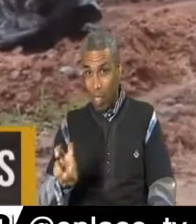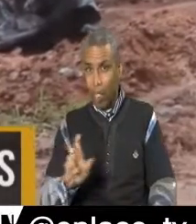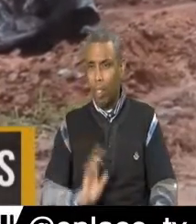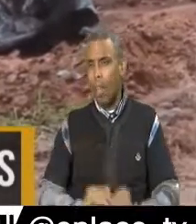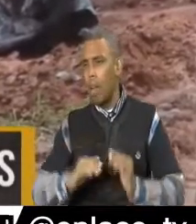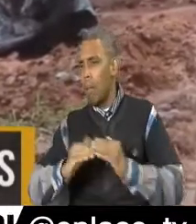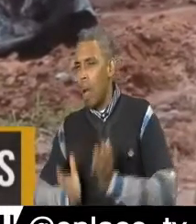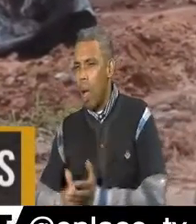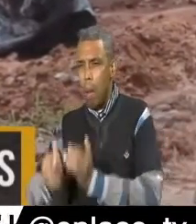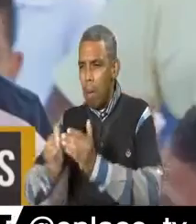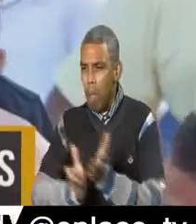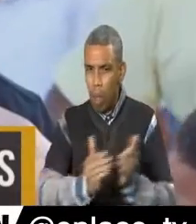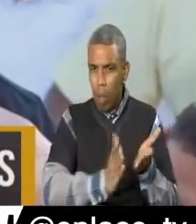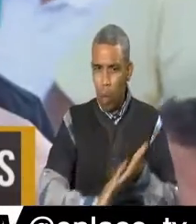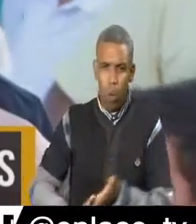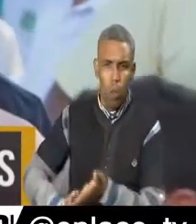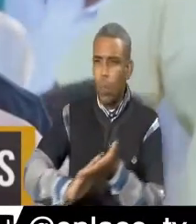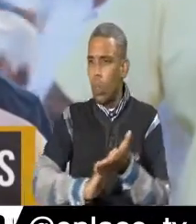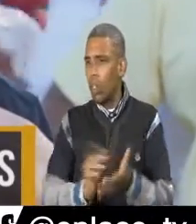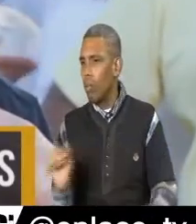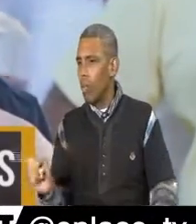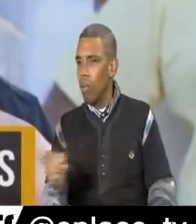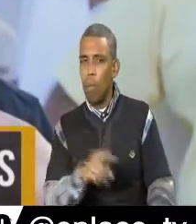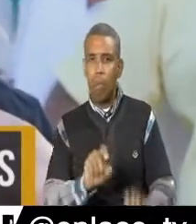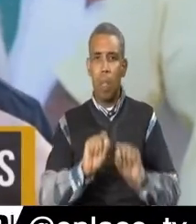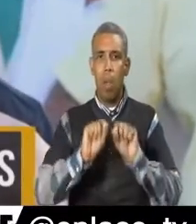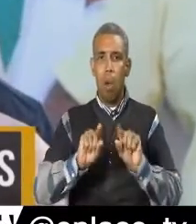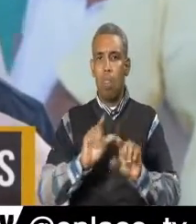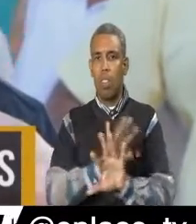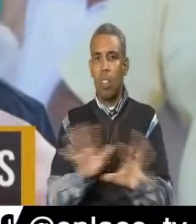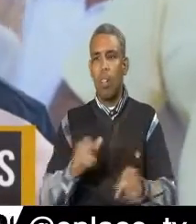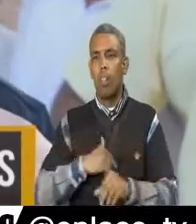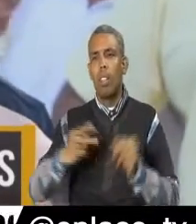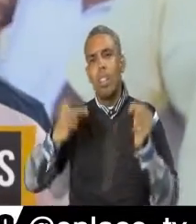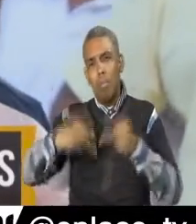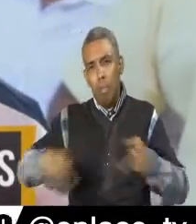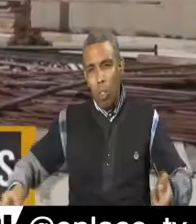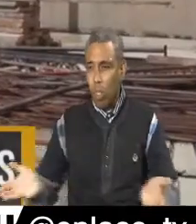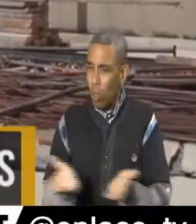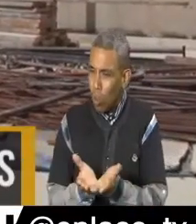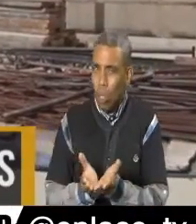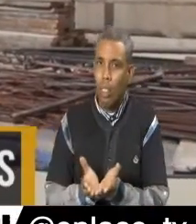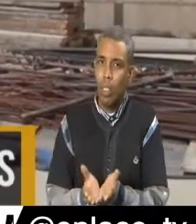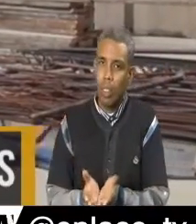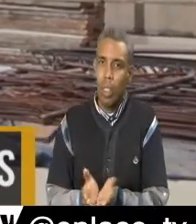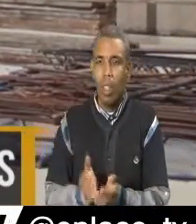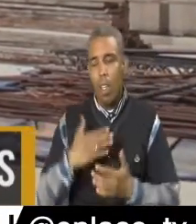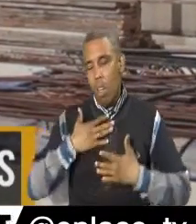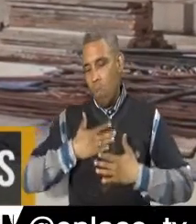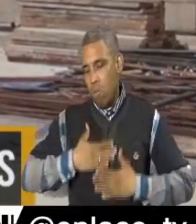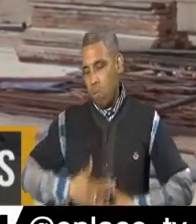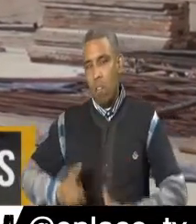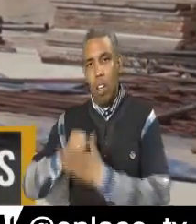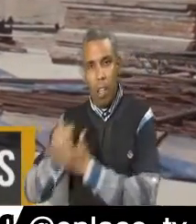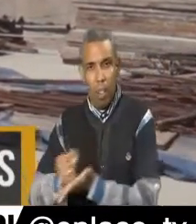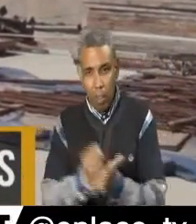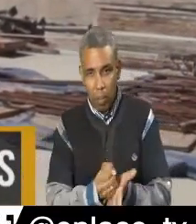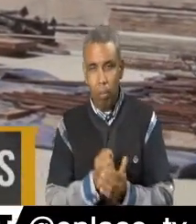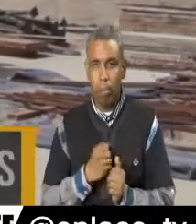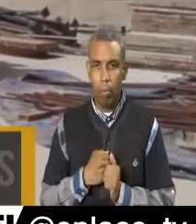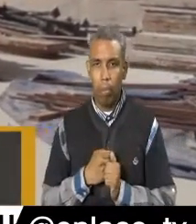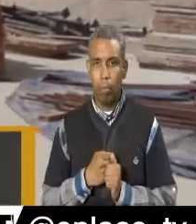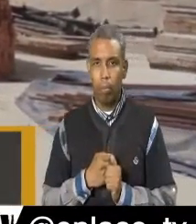importantes para mejorar el ambiente escolar y la calidad, sobre todo, de la educación. El gobierno local tiene proyectado entregar